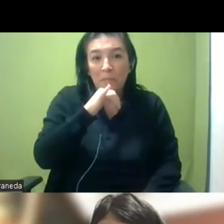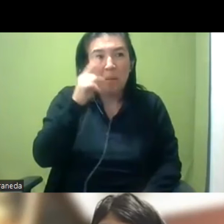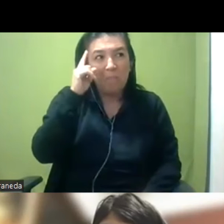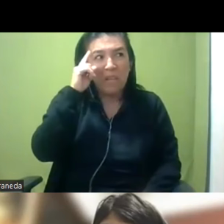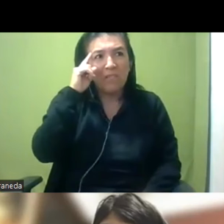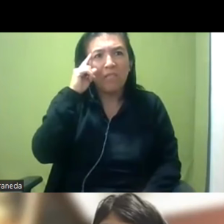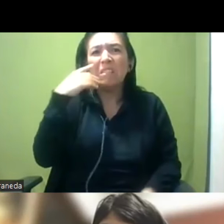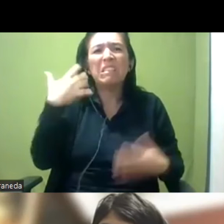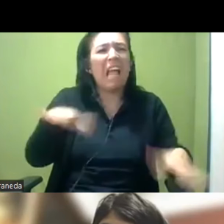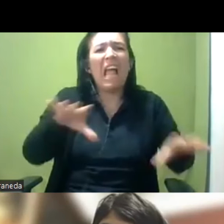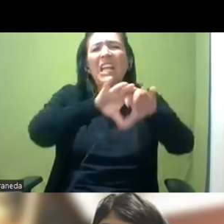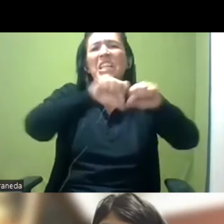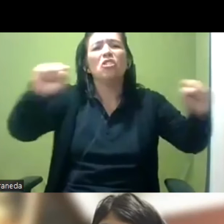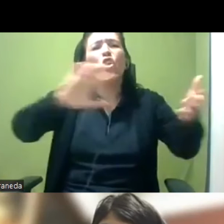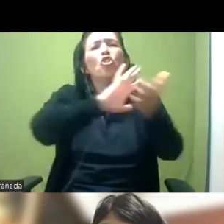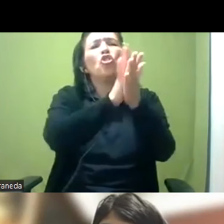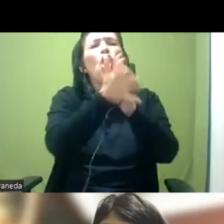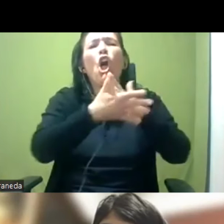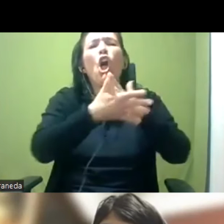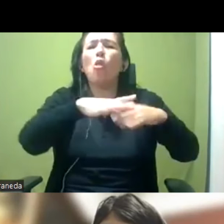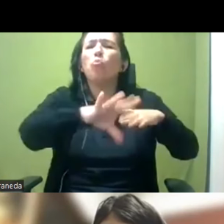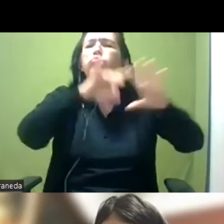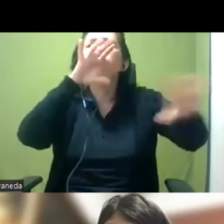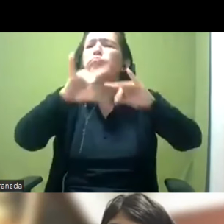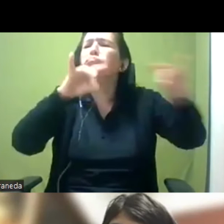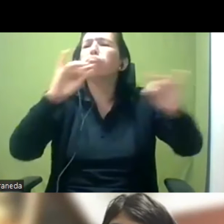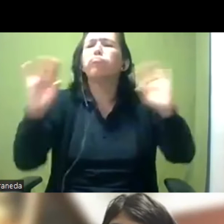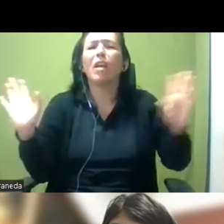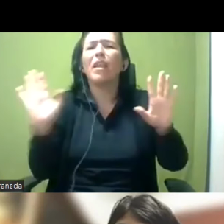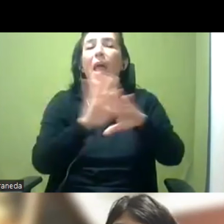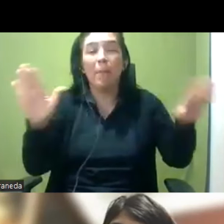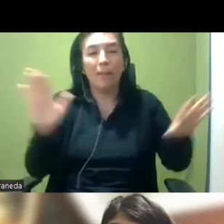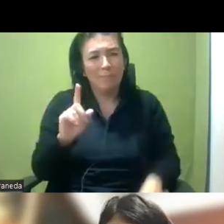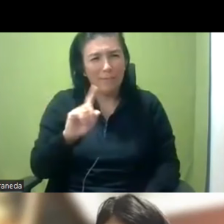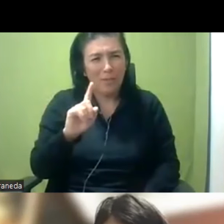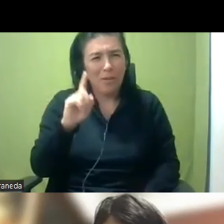o lo que ustedes prospectan, como que todavía aún no se descubre.